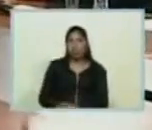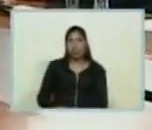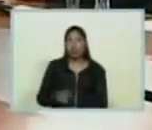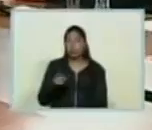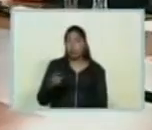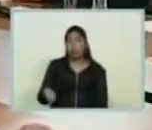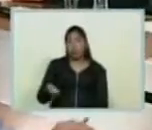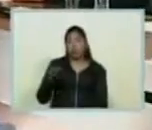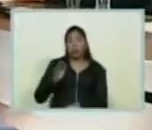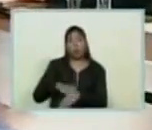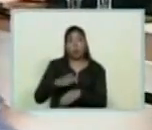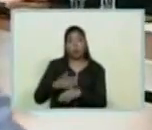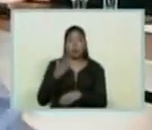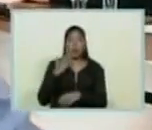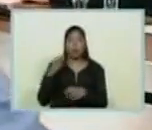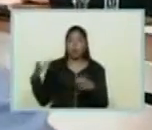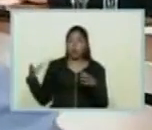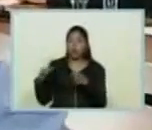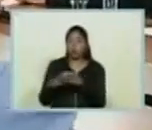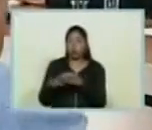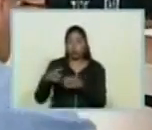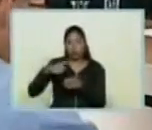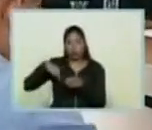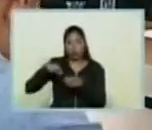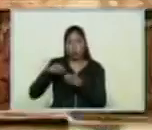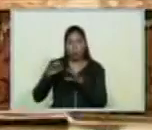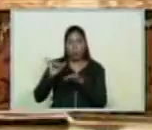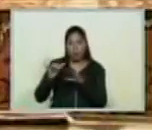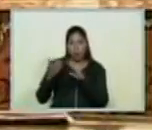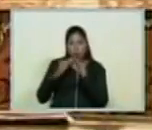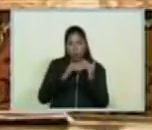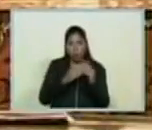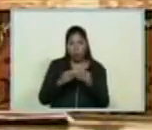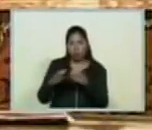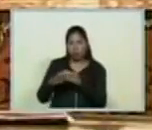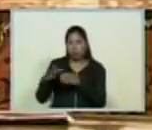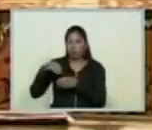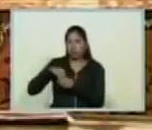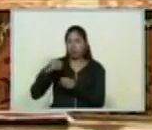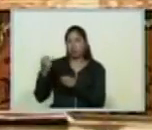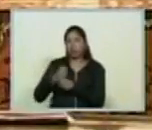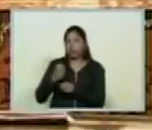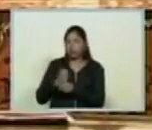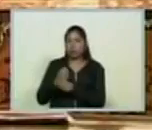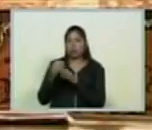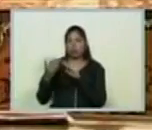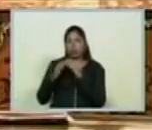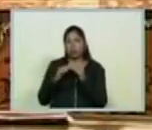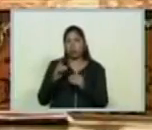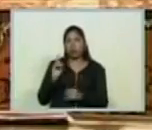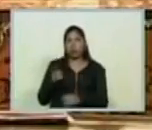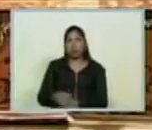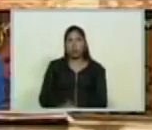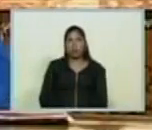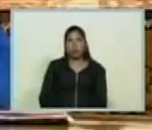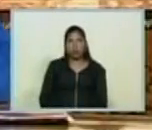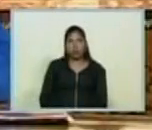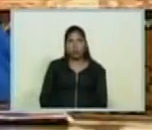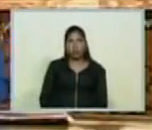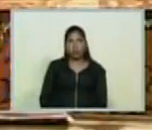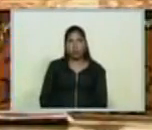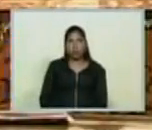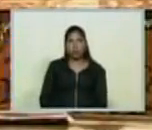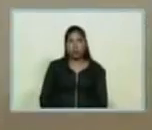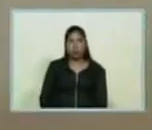grupo de mujeres del hogar, de ahí de la comunidad, en la casa de alimentación y protegidos por la tarjeta, bueno, ya